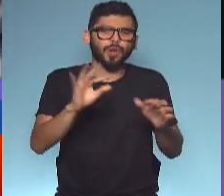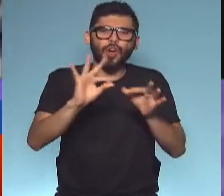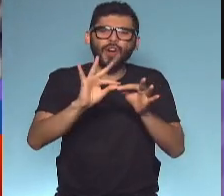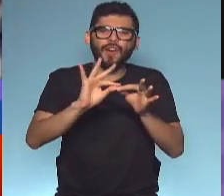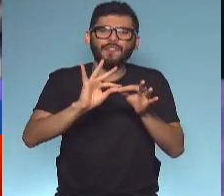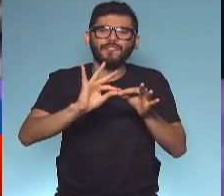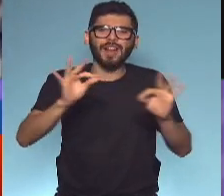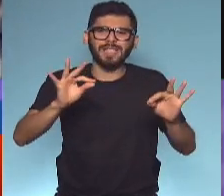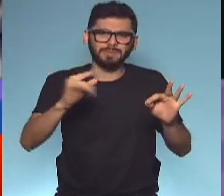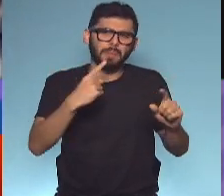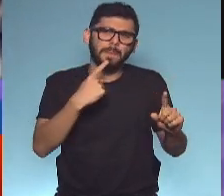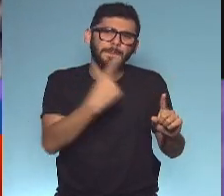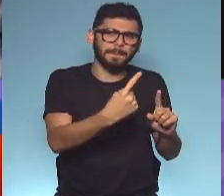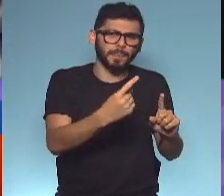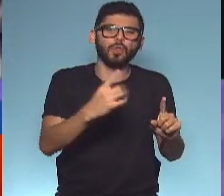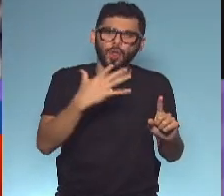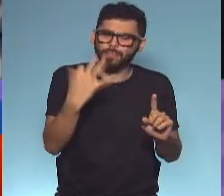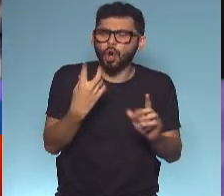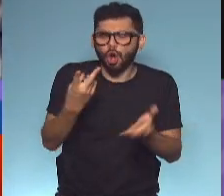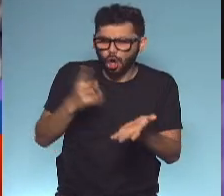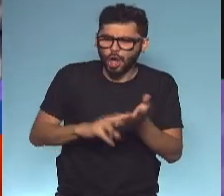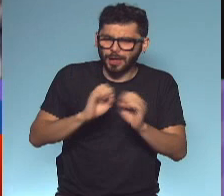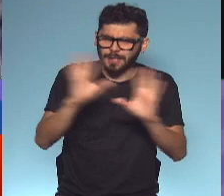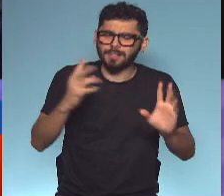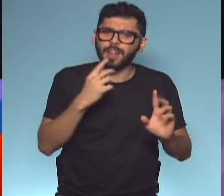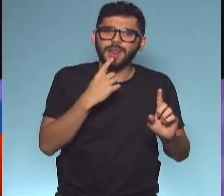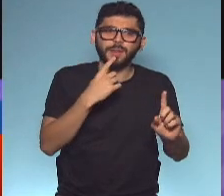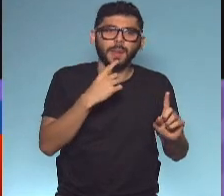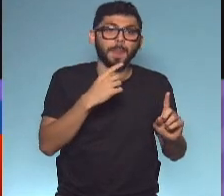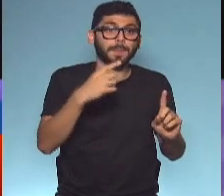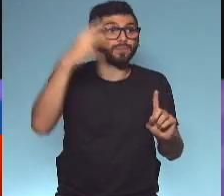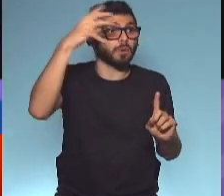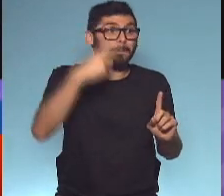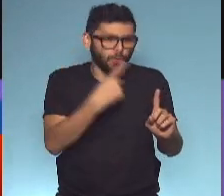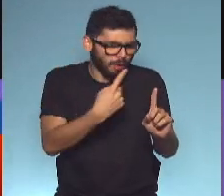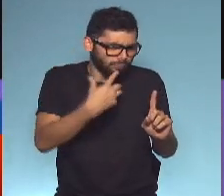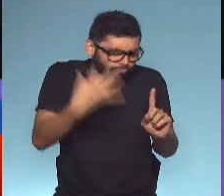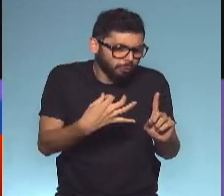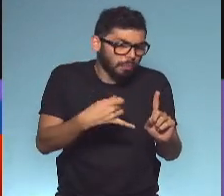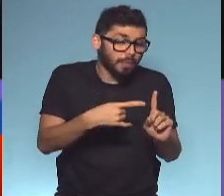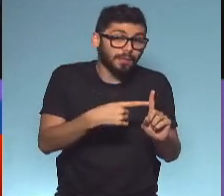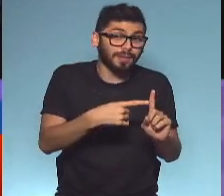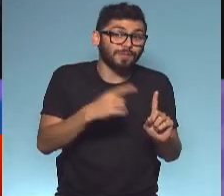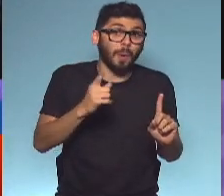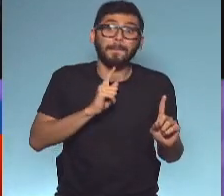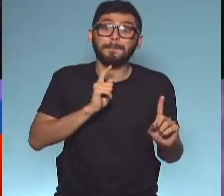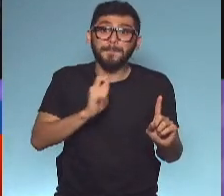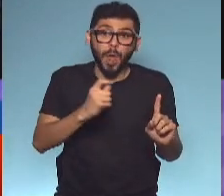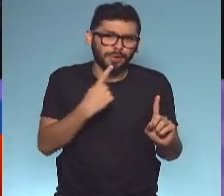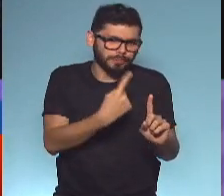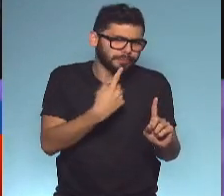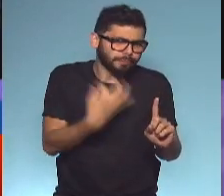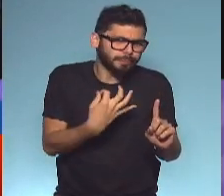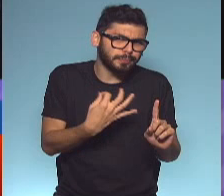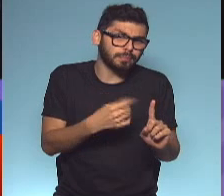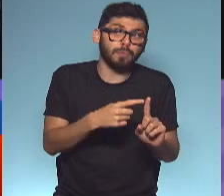una pregunta, pero eso vale decirlo, lo repito. Hasta incluso Patricia Bullrich pudo haber utilizado esa pregunta de Jonathan